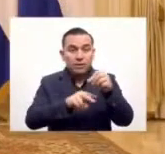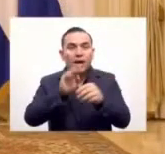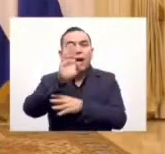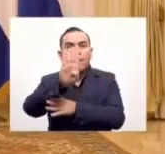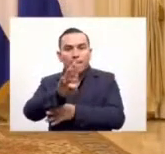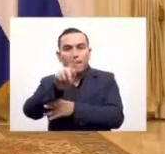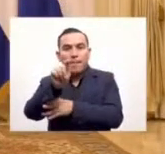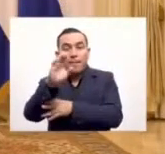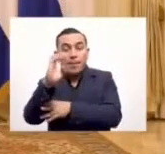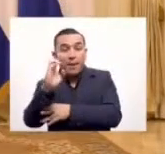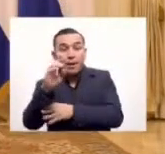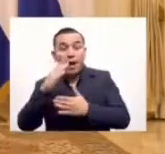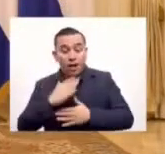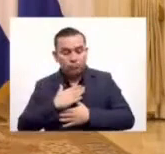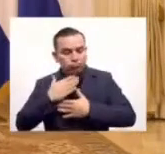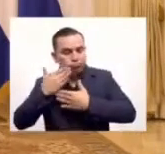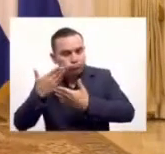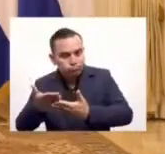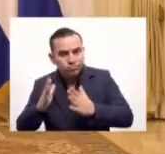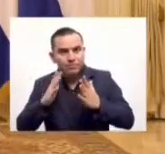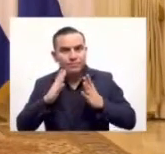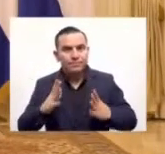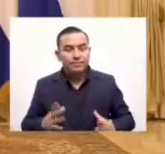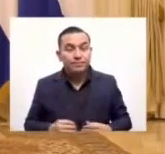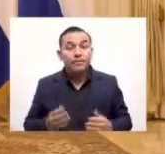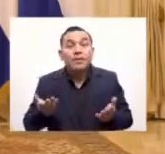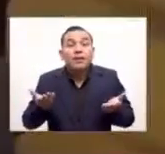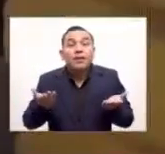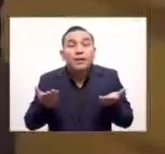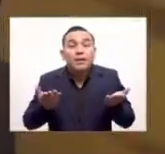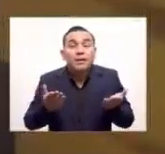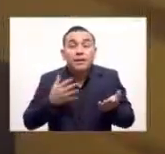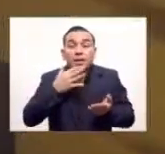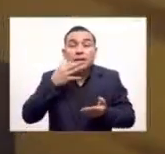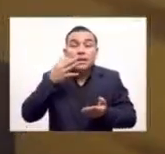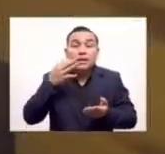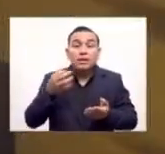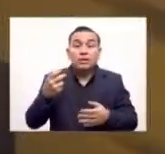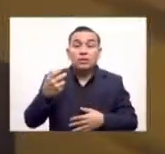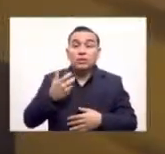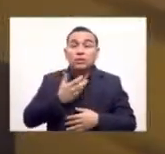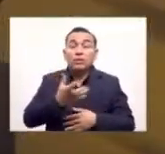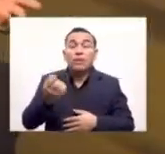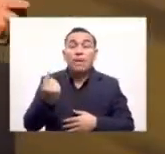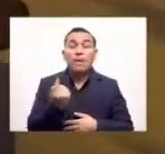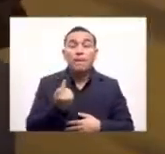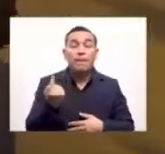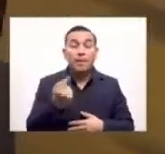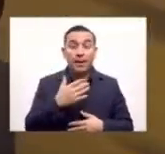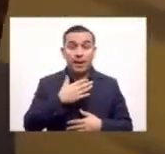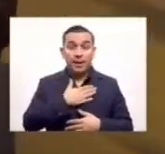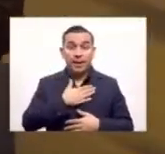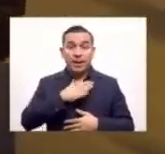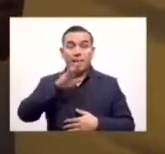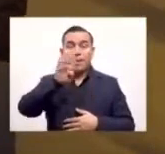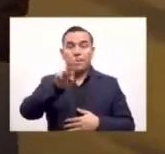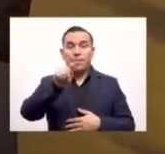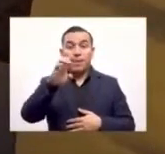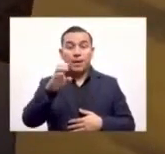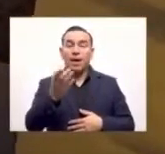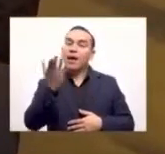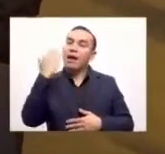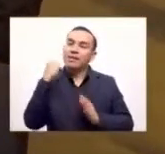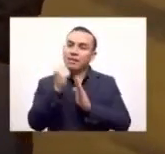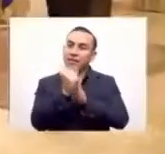implicaciones. Es un experimento bastante interesante. Y miren que BBVA Bancomer, bueno, ya no es Bancomer, perdónenme, BBVA en